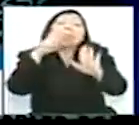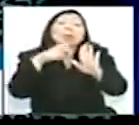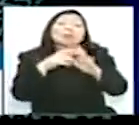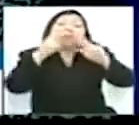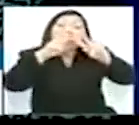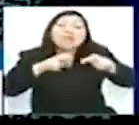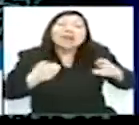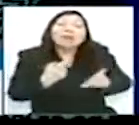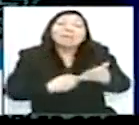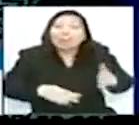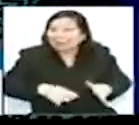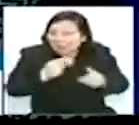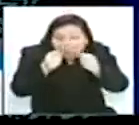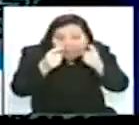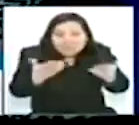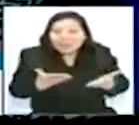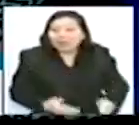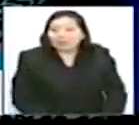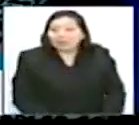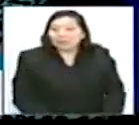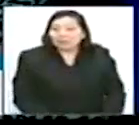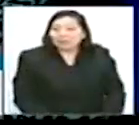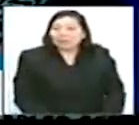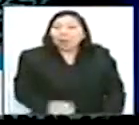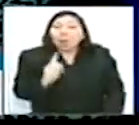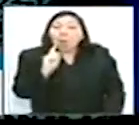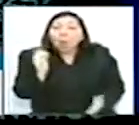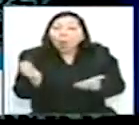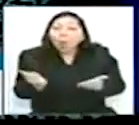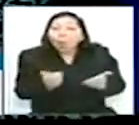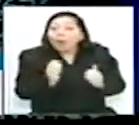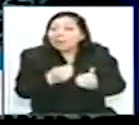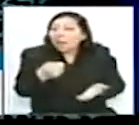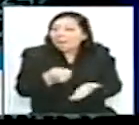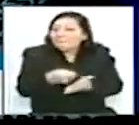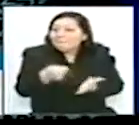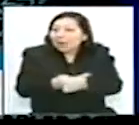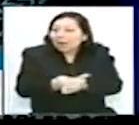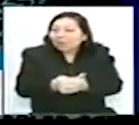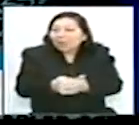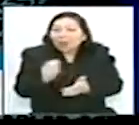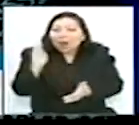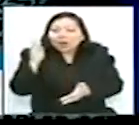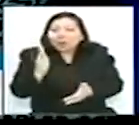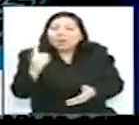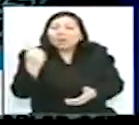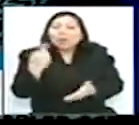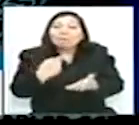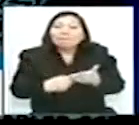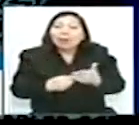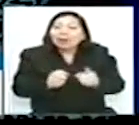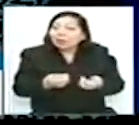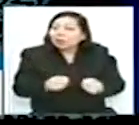verdadera investigación? Perú despierta. Nos están meciendo y le están pagando a una empresa criminal solamente